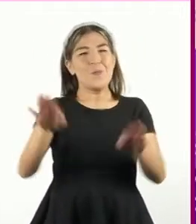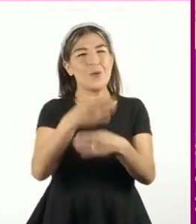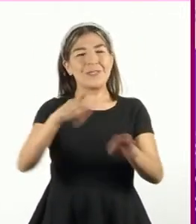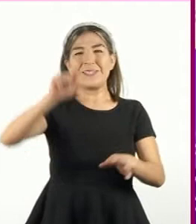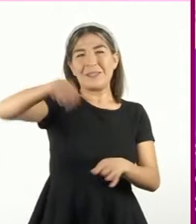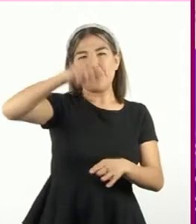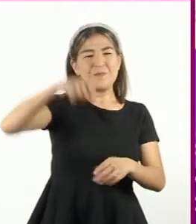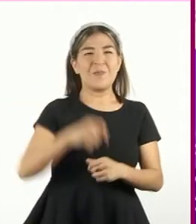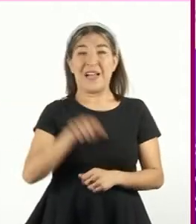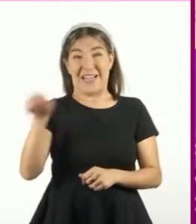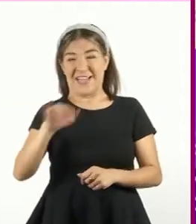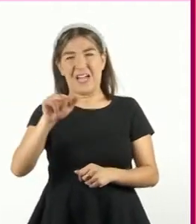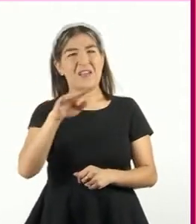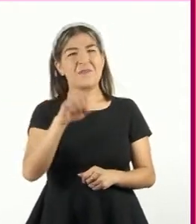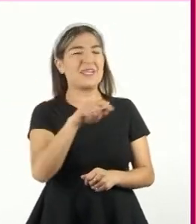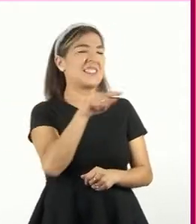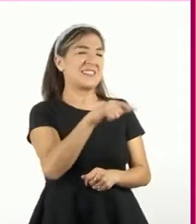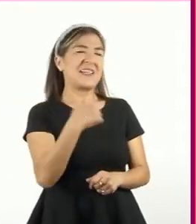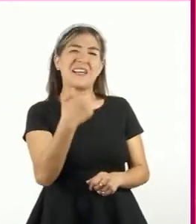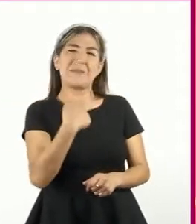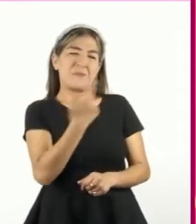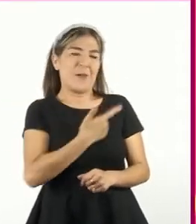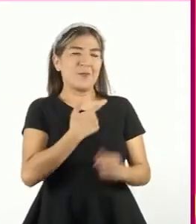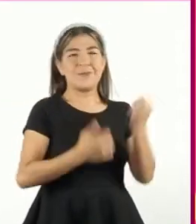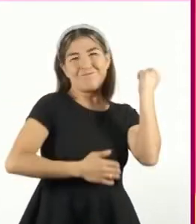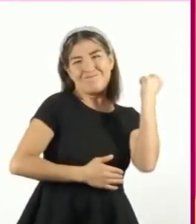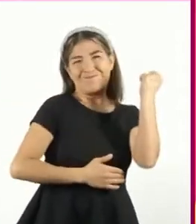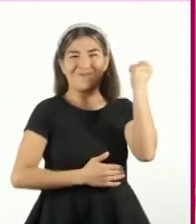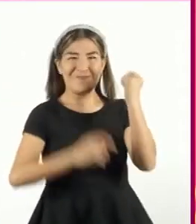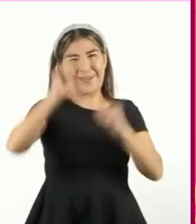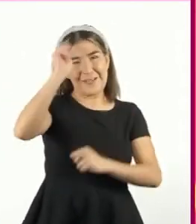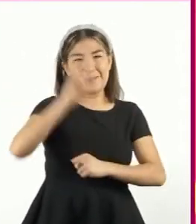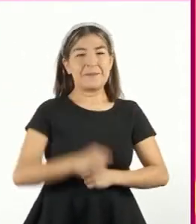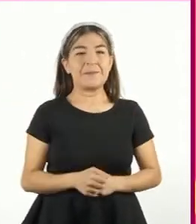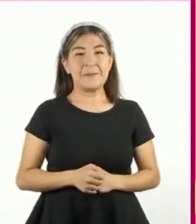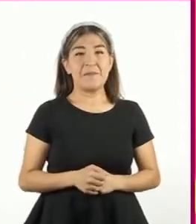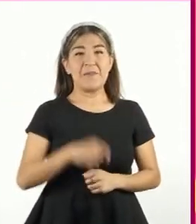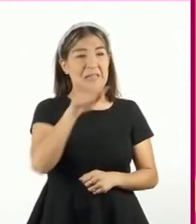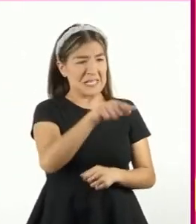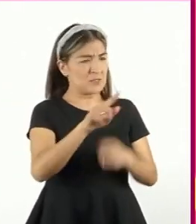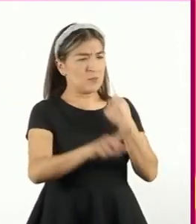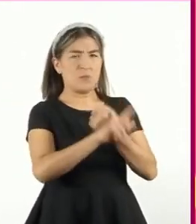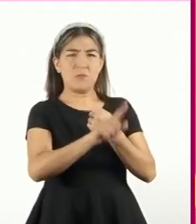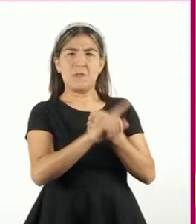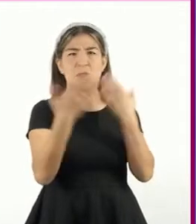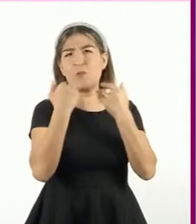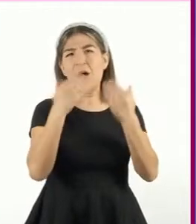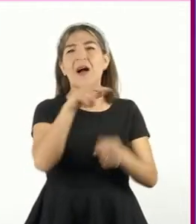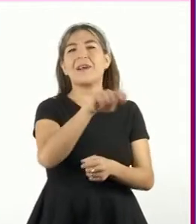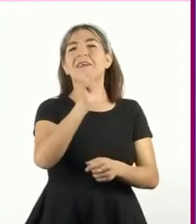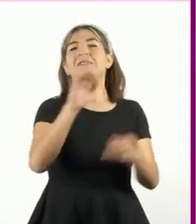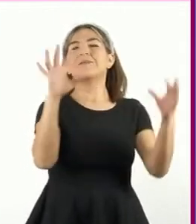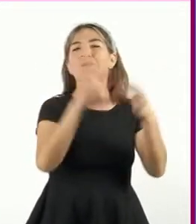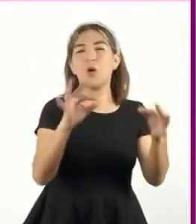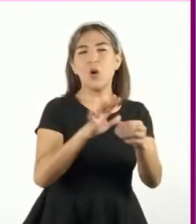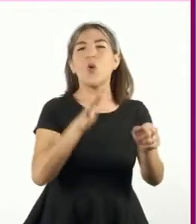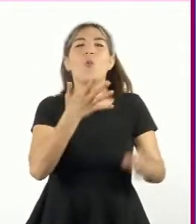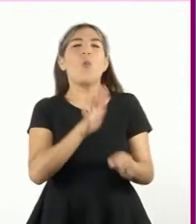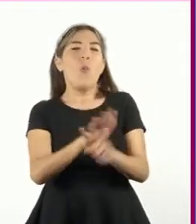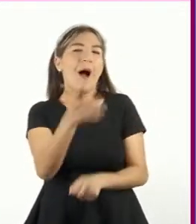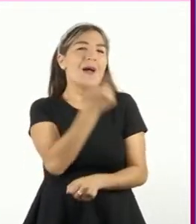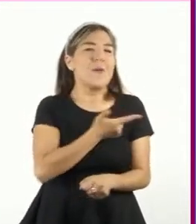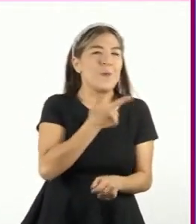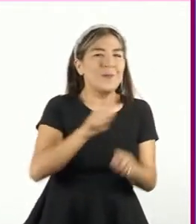la norteña. Pero maestro, aquí no hay ningún conflicto, más bien hay una expresión de gustos. Tienes